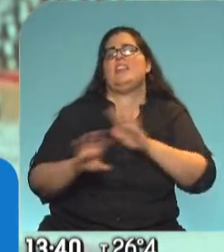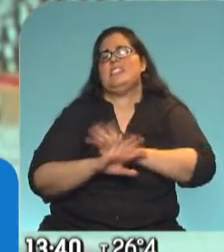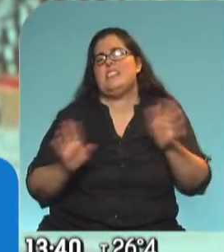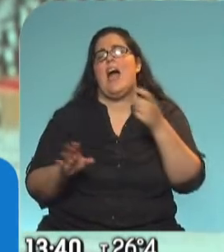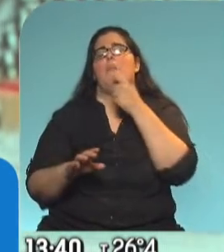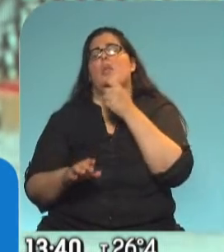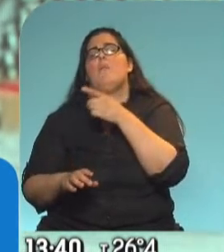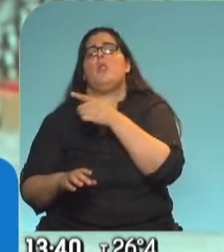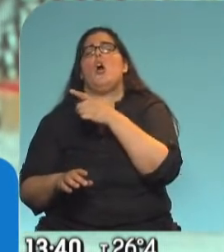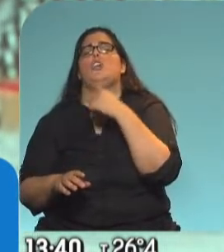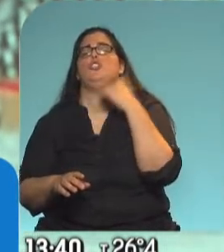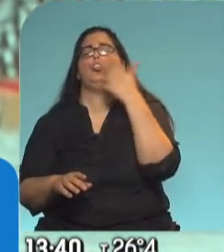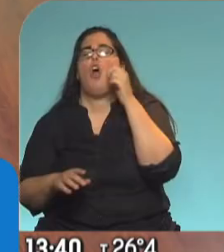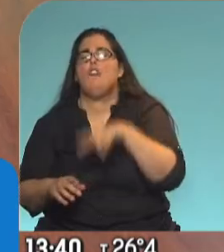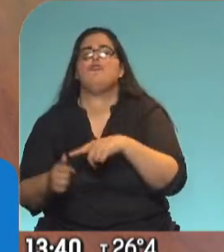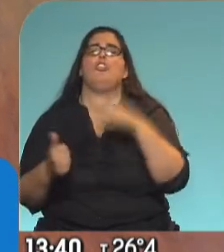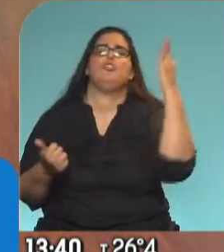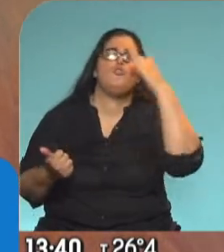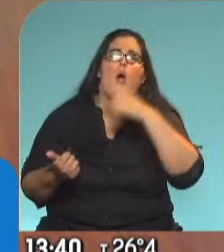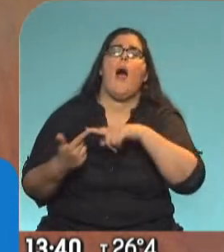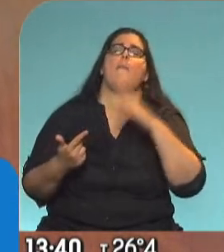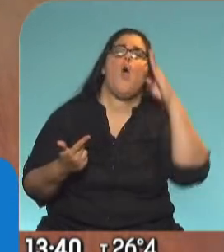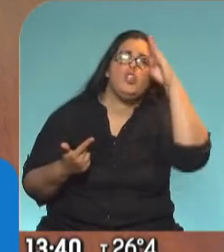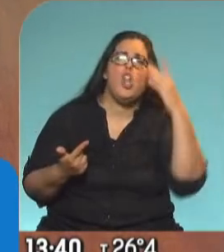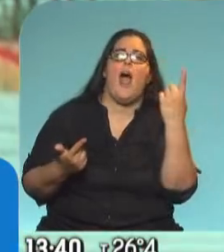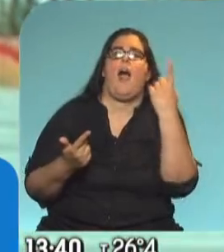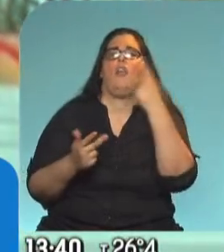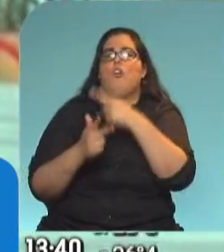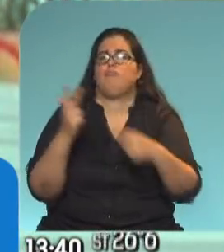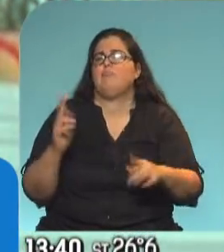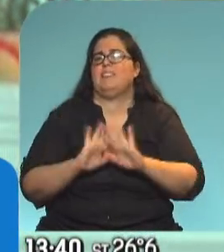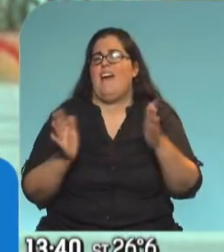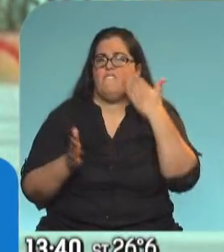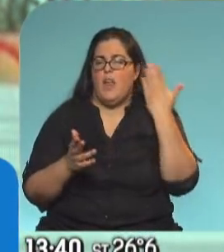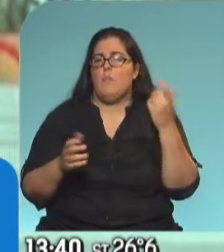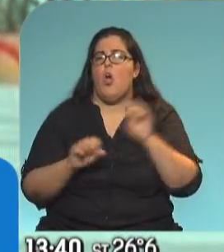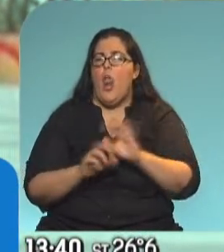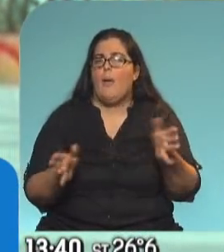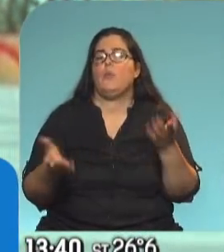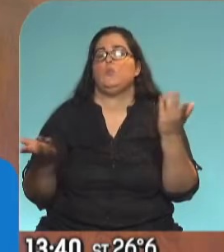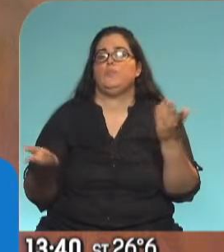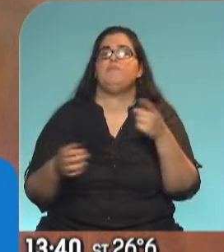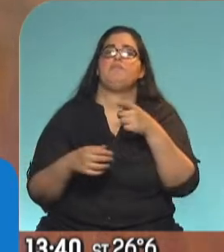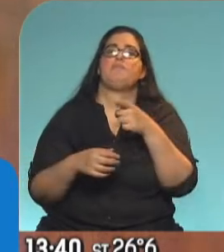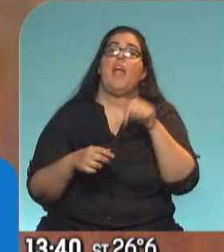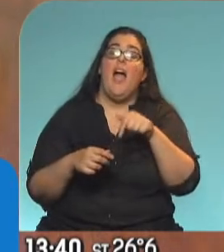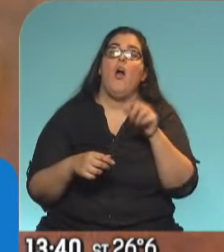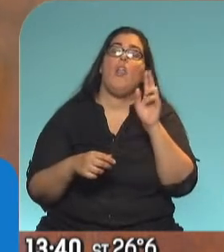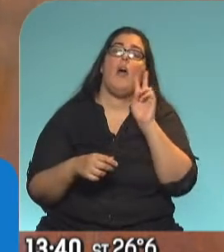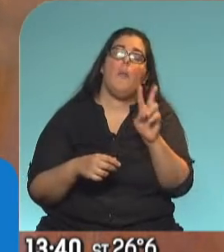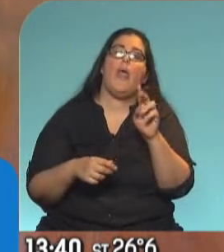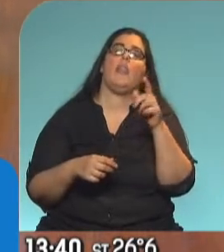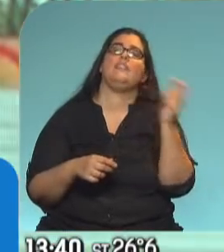Boris Johnson, tuvimos el caso de Donald Trump, tuvimos el caso de Jair Bolsonaro también, pero en este caso podemos escuchar al secretario del Sindicato de